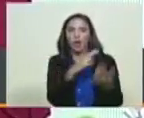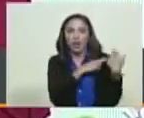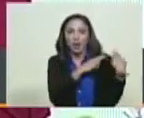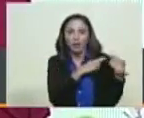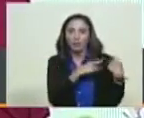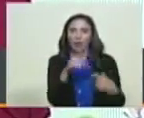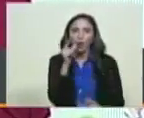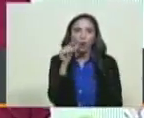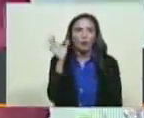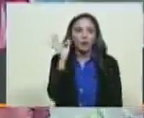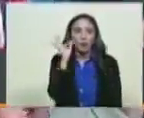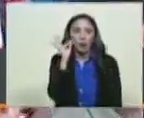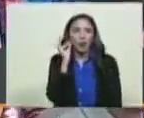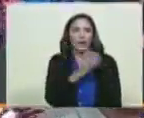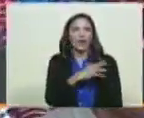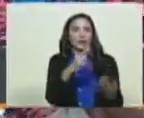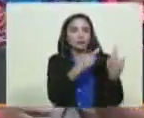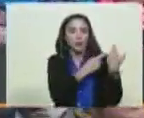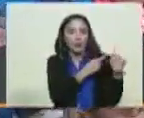jefes de comunidad